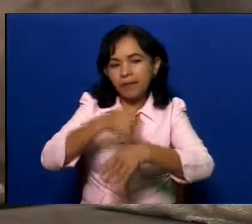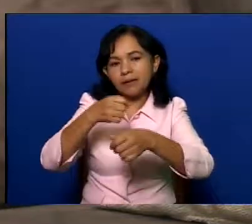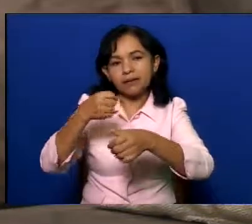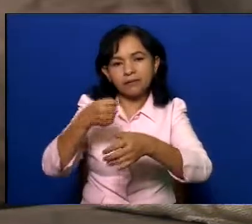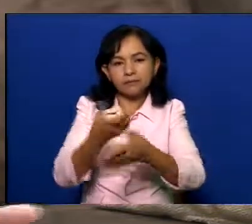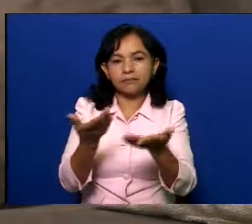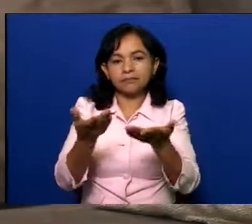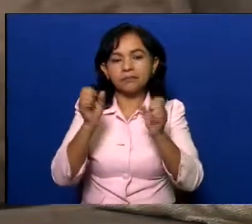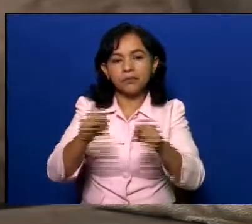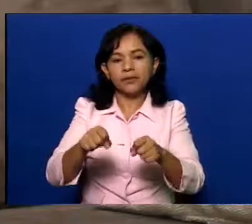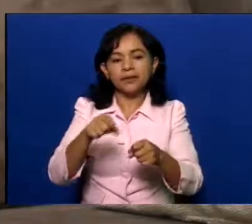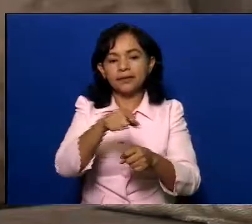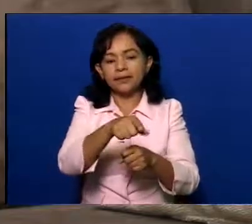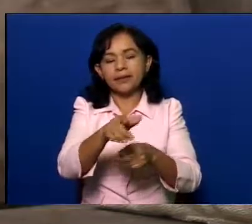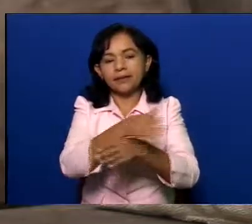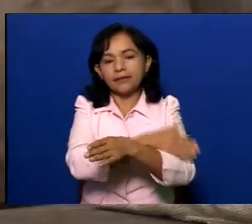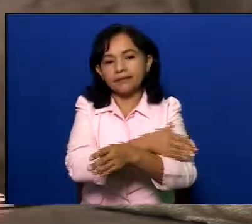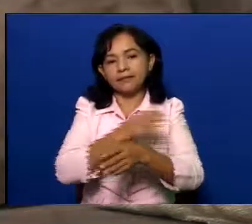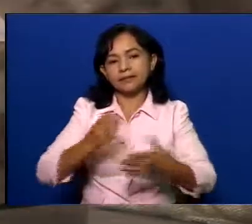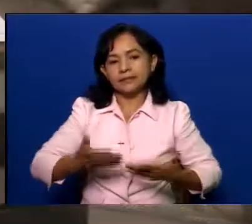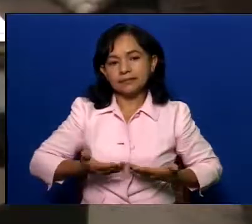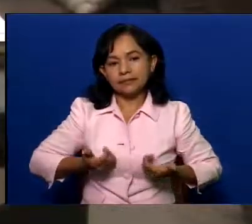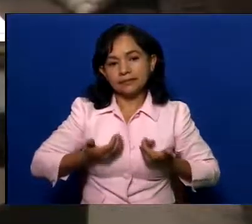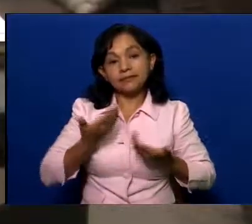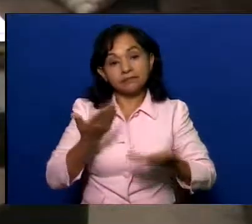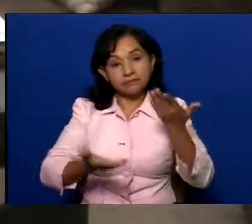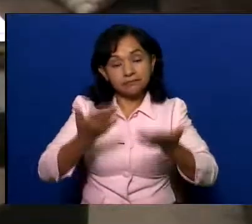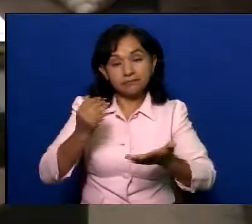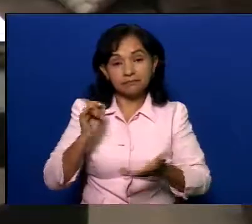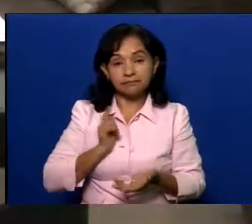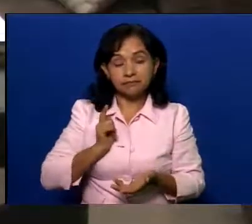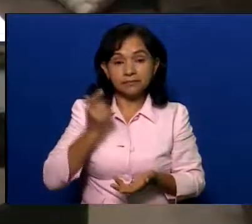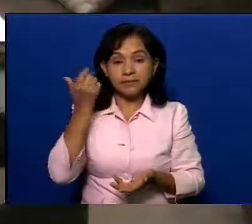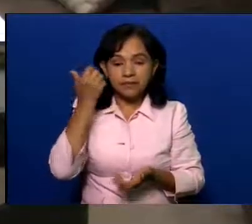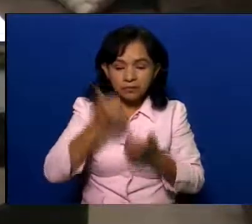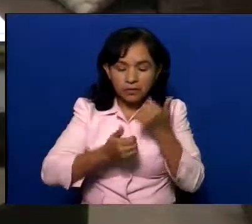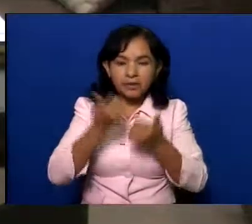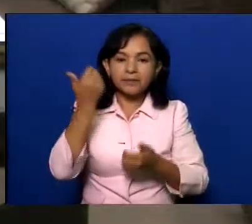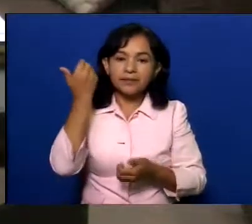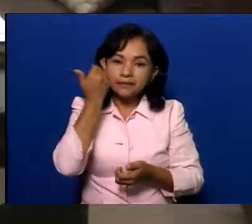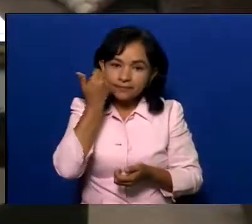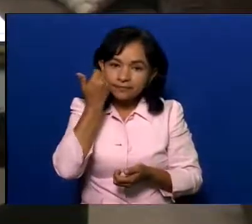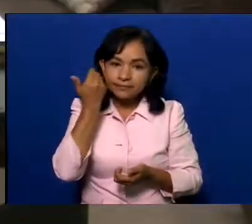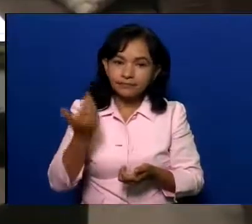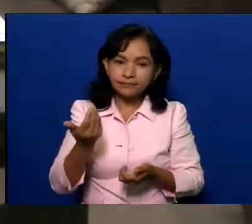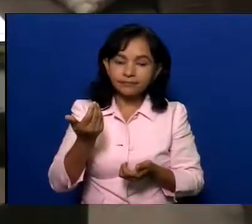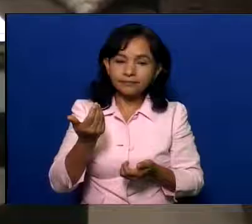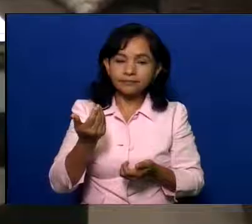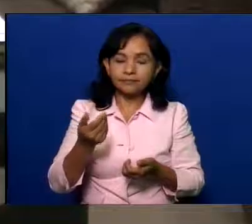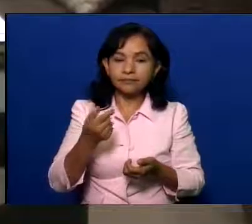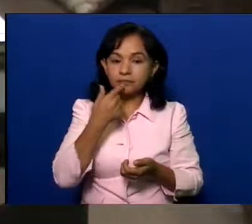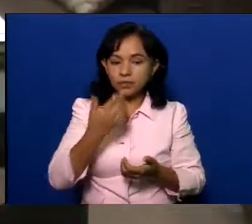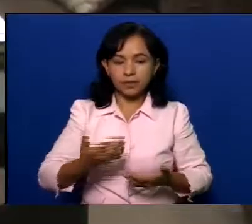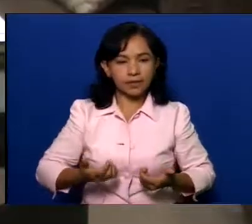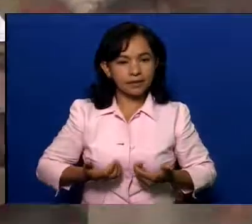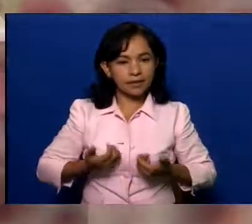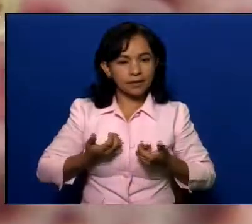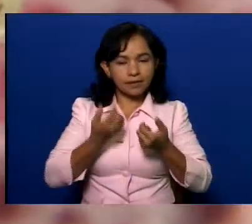permite que afloren algunos problemas de salud que se pueden estar manifestando en el organismo, porque ellos aparecen